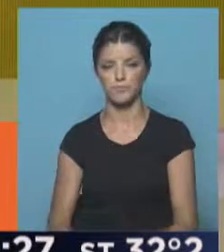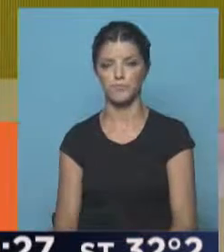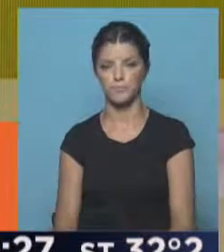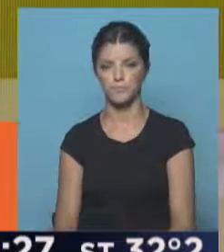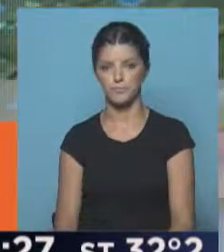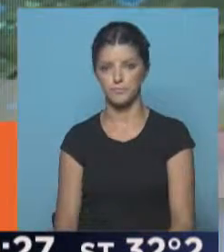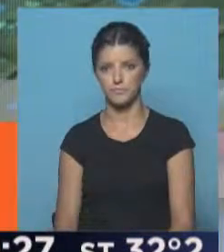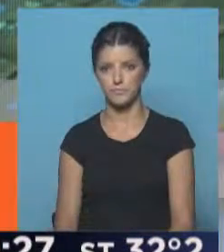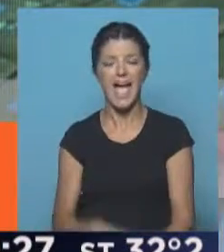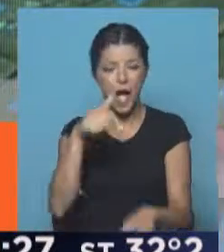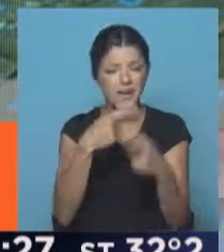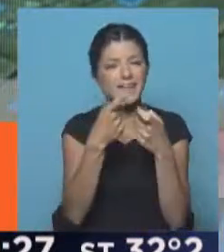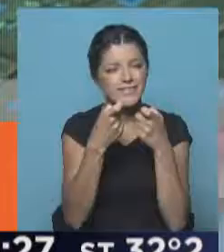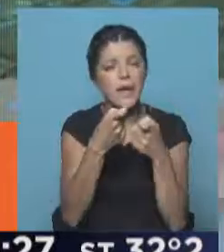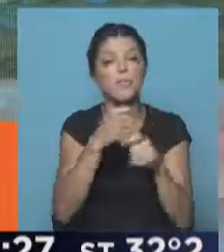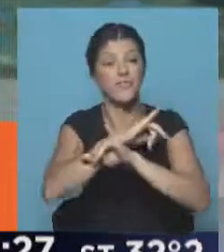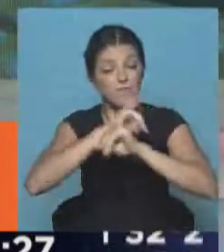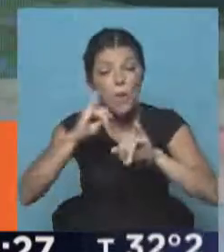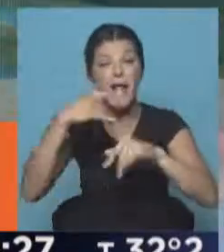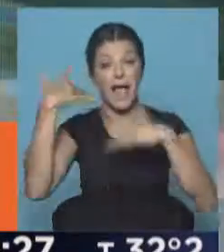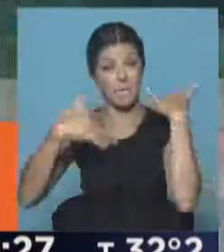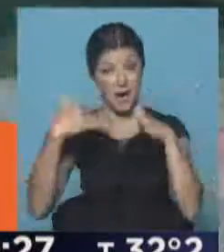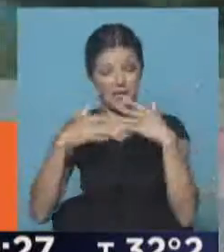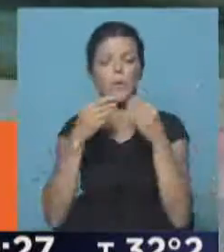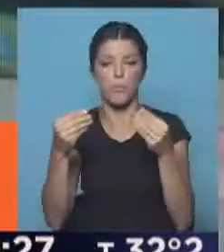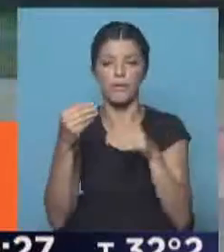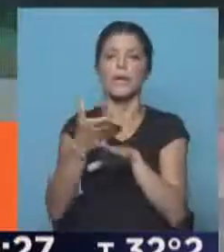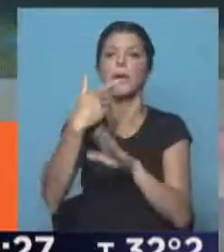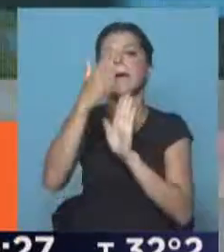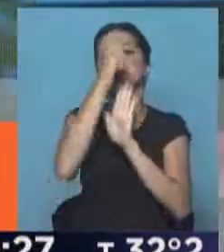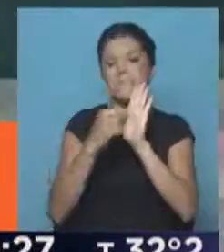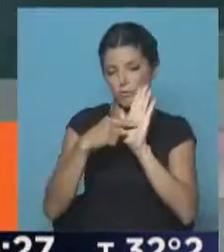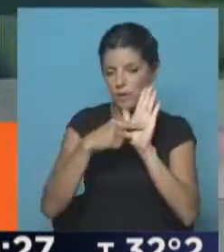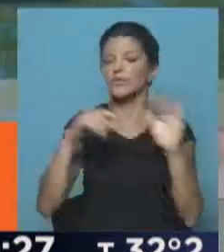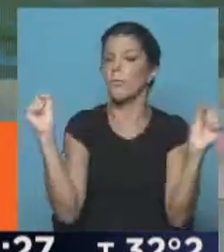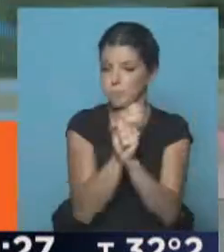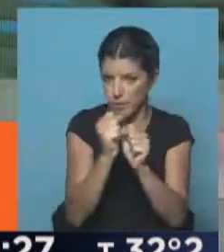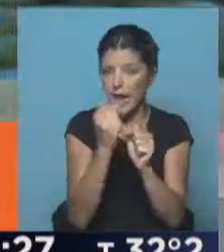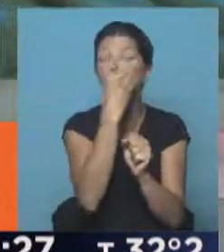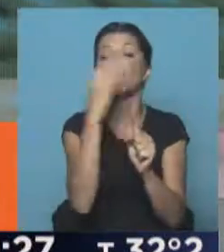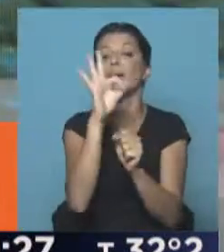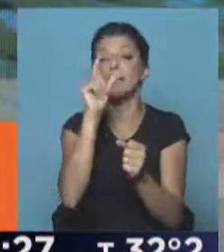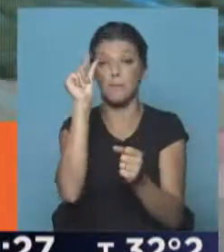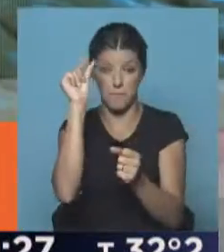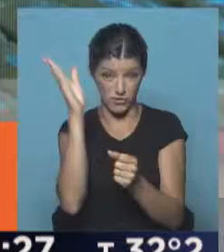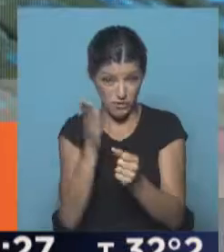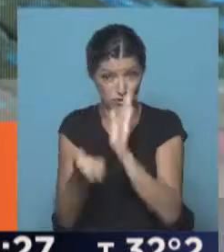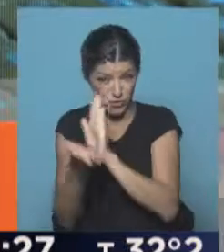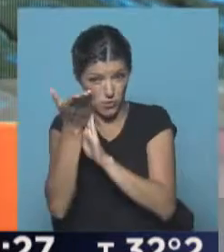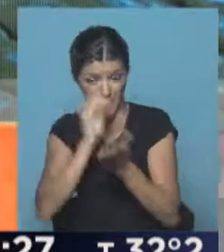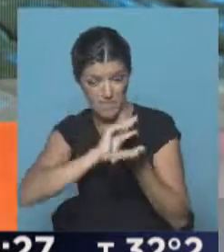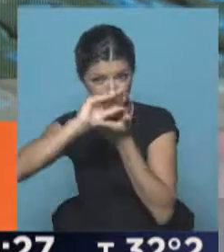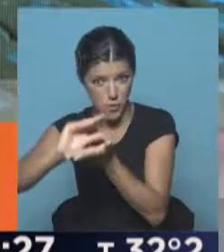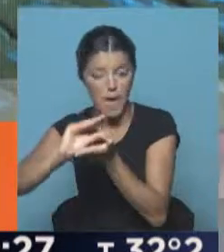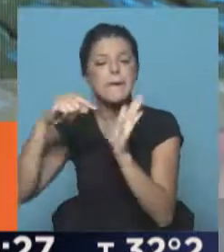en esta época por un poco para después del presupuesto y que se aprobó más allá del 40 por ciento que ese momento había que tener un poco más